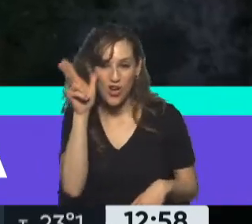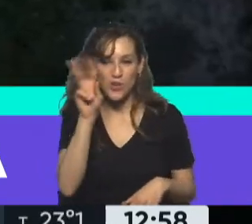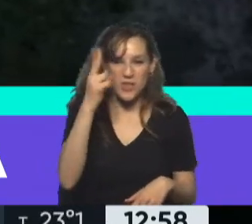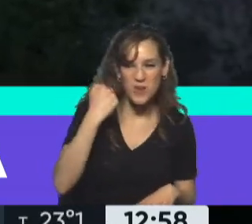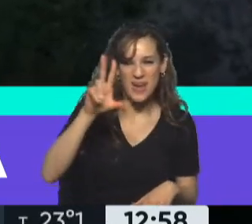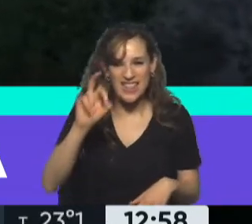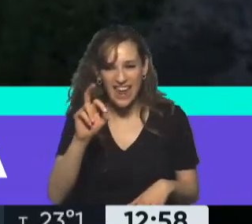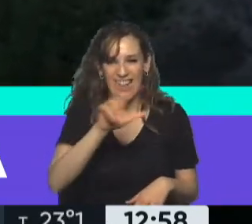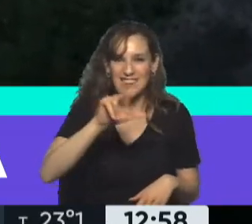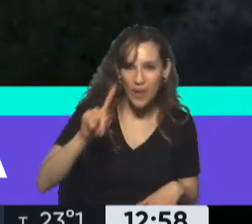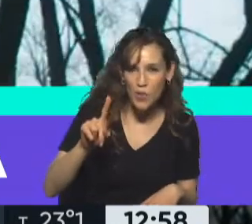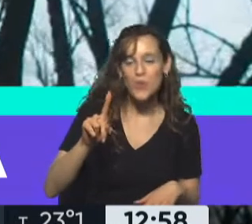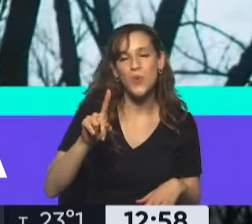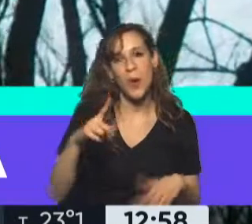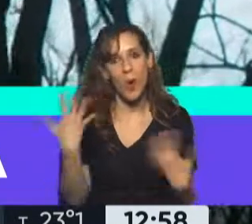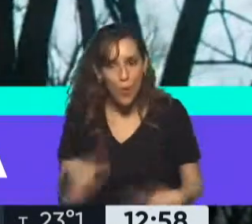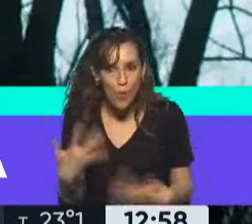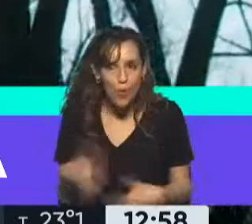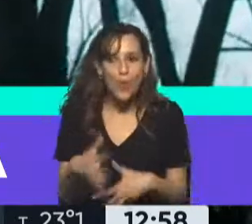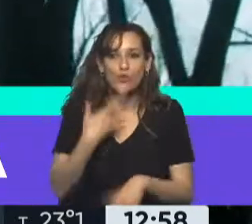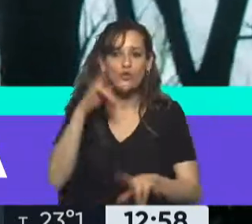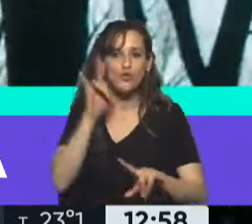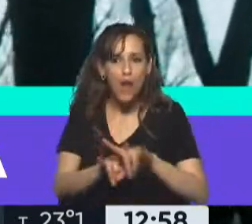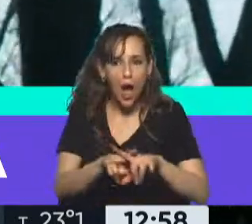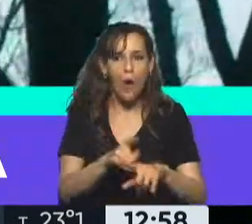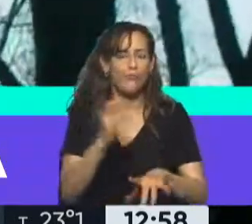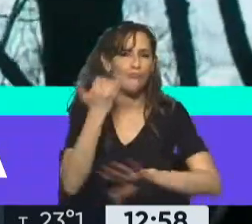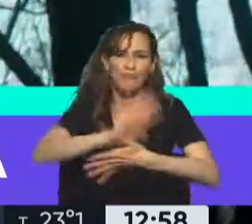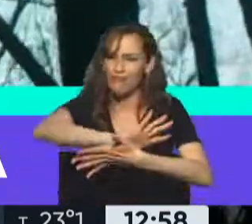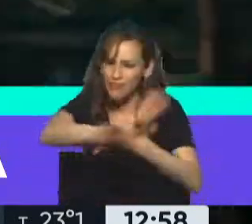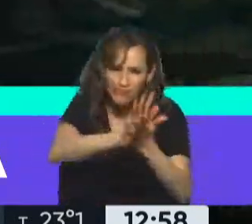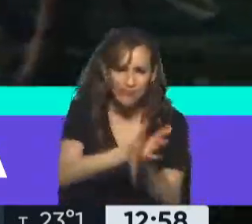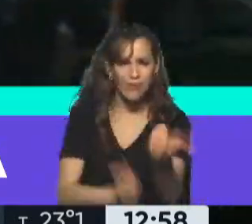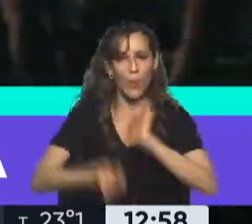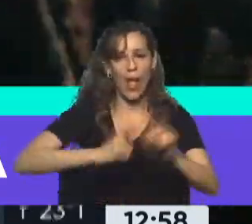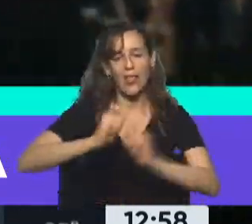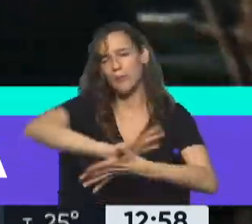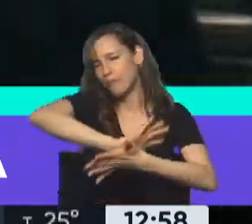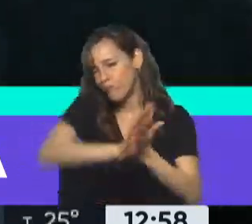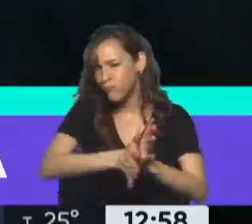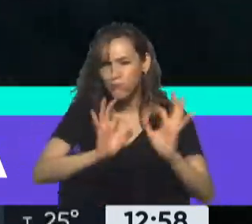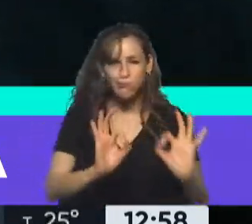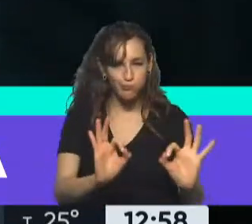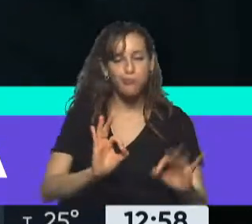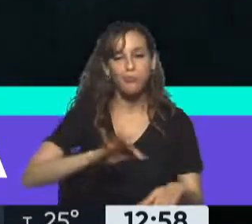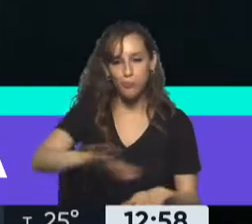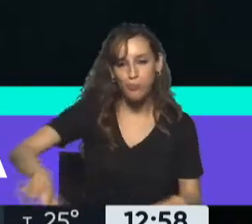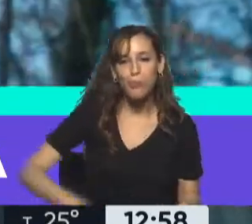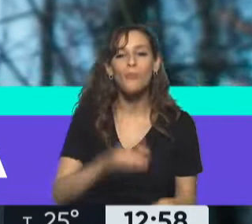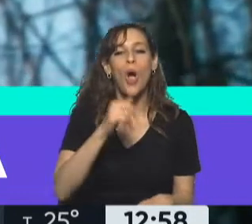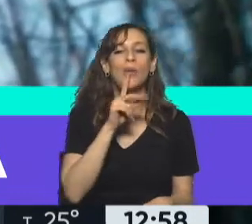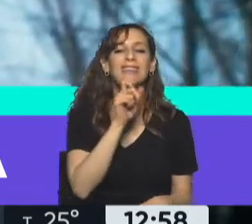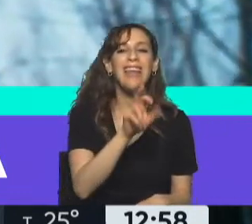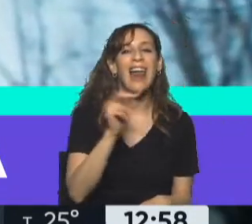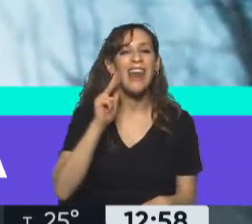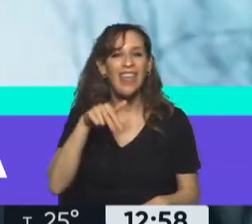30, 31. Funciones totalmente agotadas de Abel Pintos en el Movistar Arena, que quedó calentito después de las funciones de la